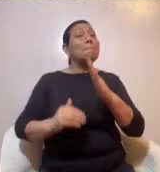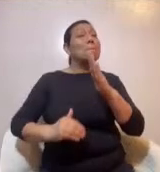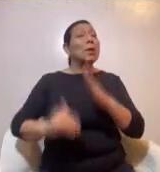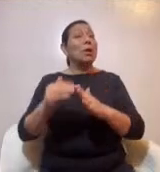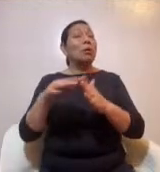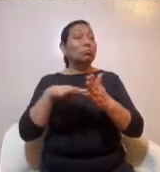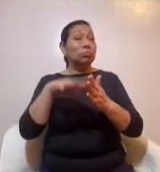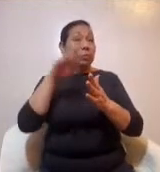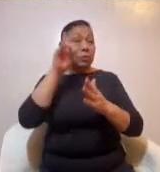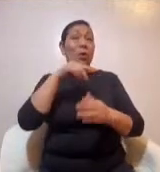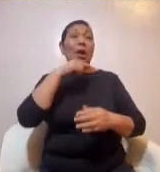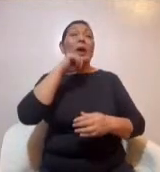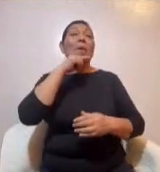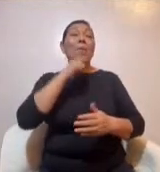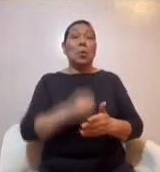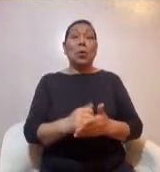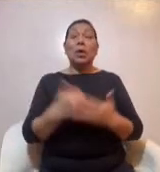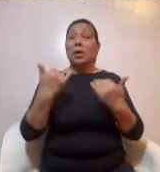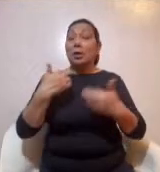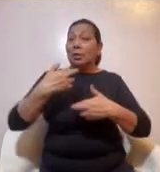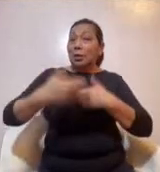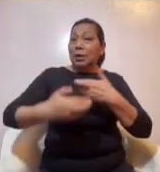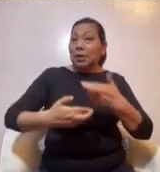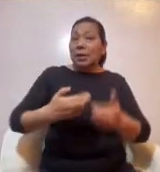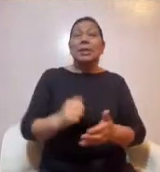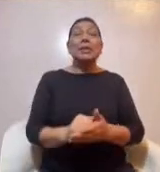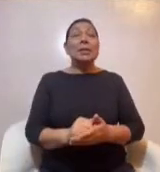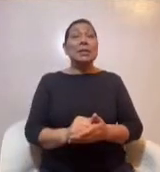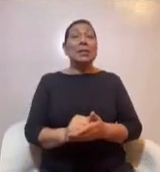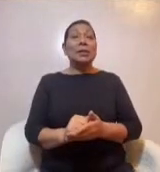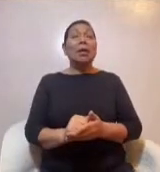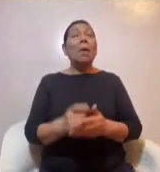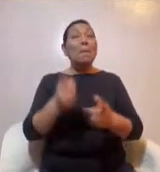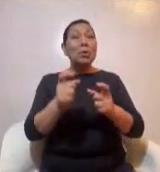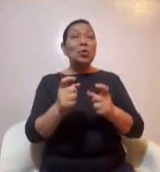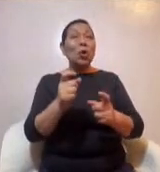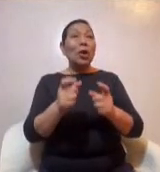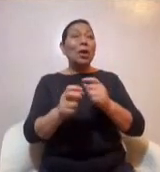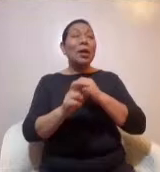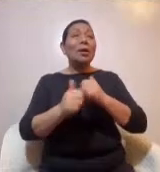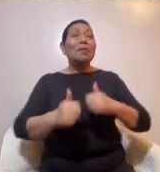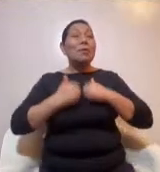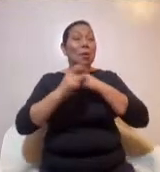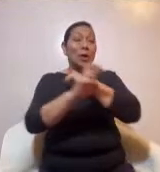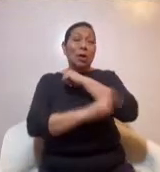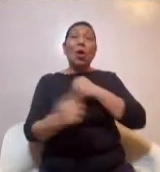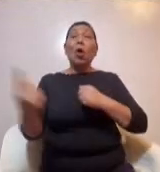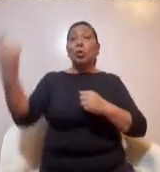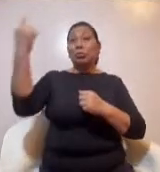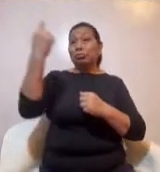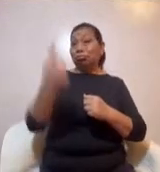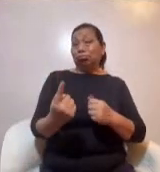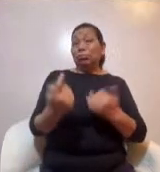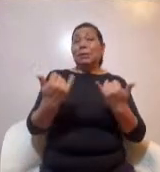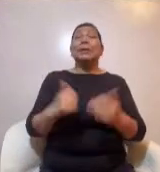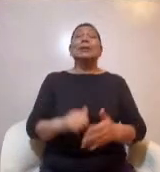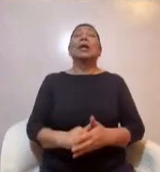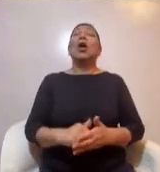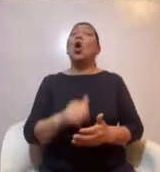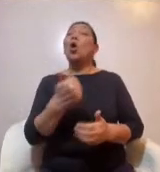la situación de mayor vulnerabilidad de las mujeres en este proceso de migración. Y por otro